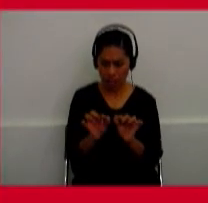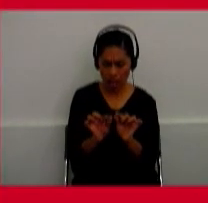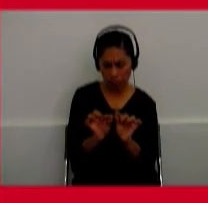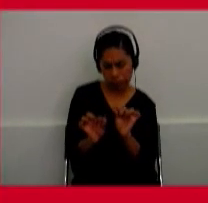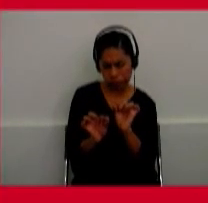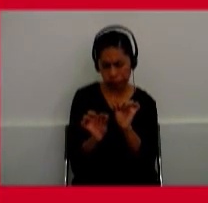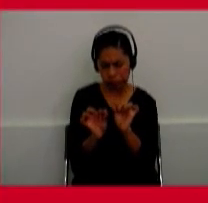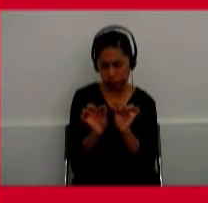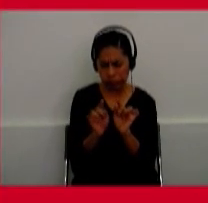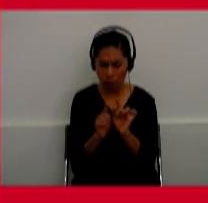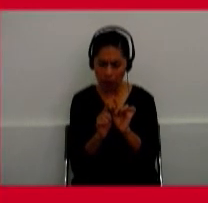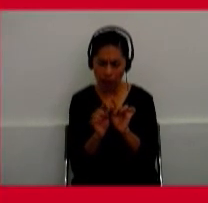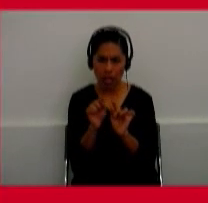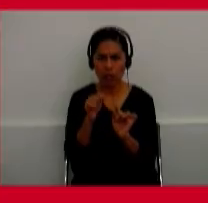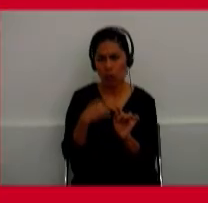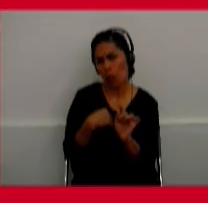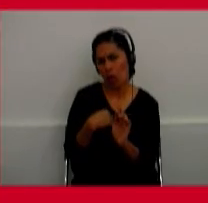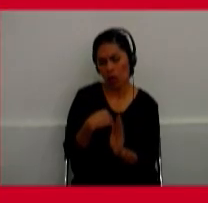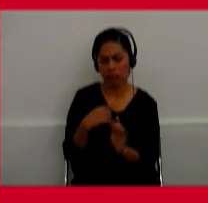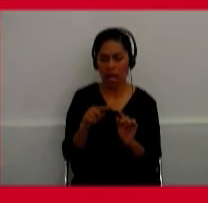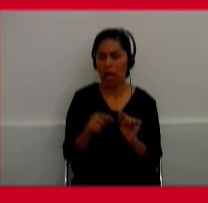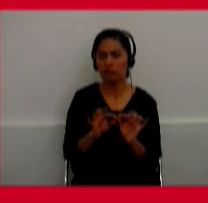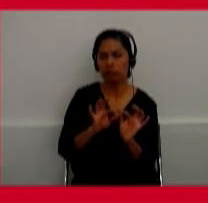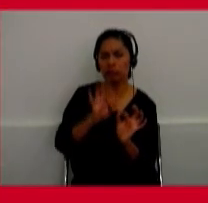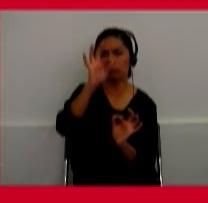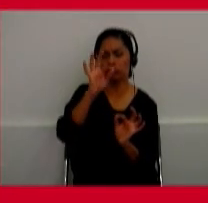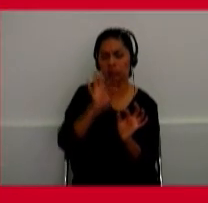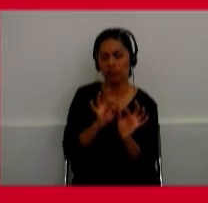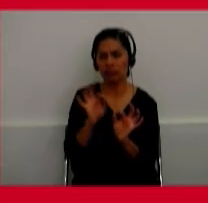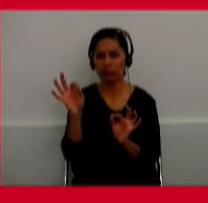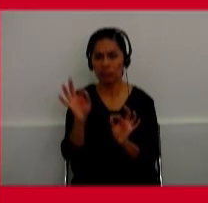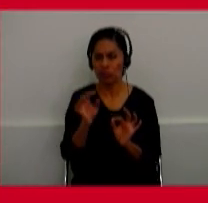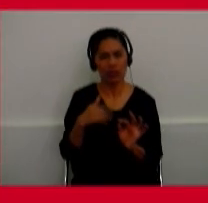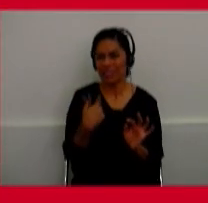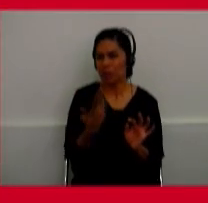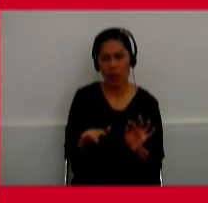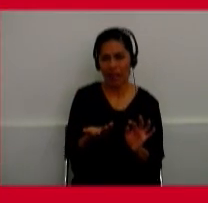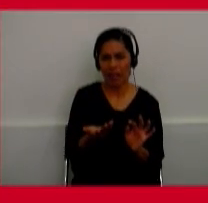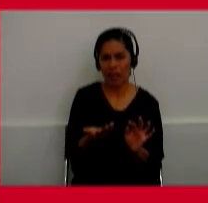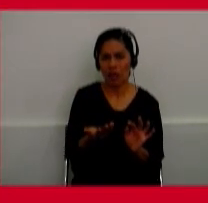separables es que no puedo colocar una recta para separar los puntos naranja de los puntos azules.